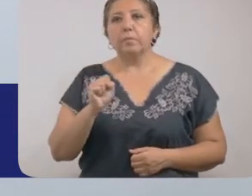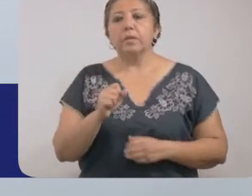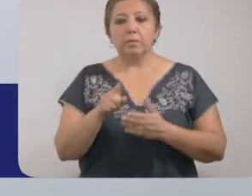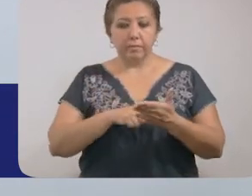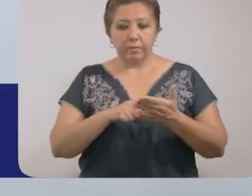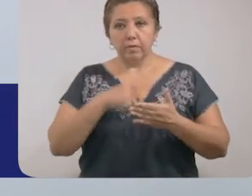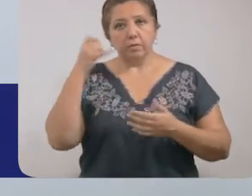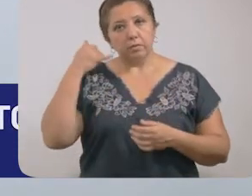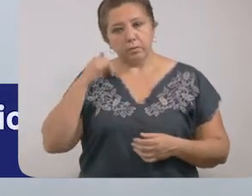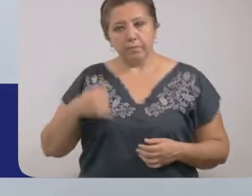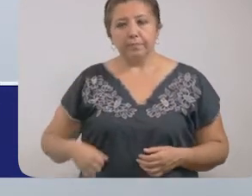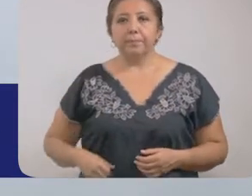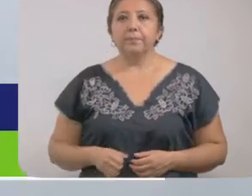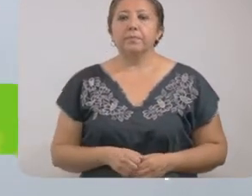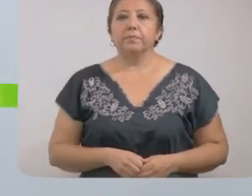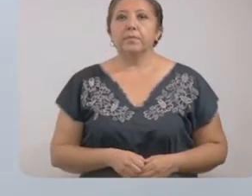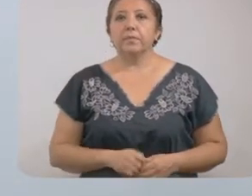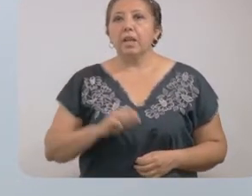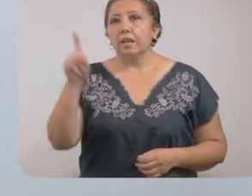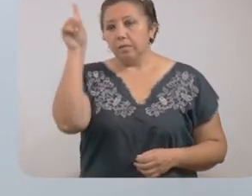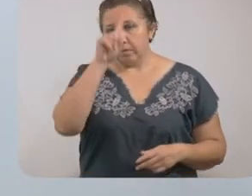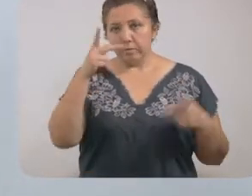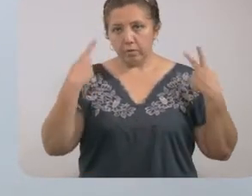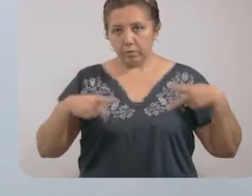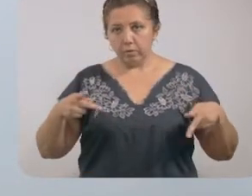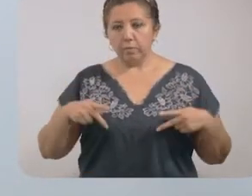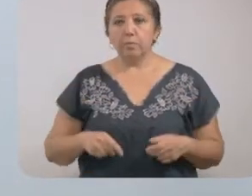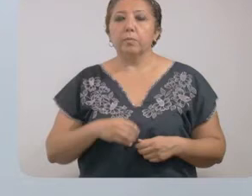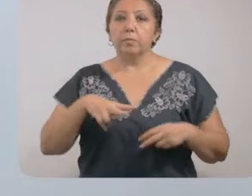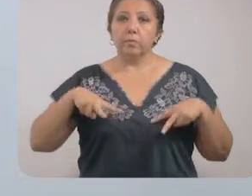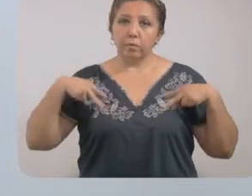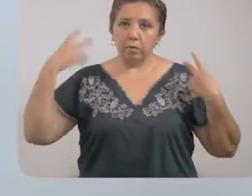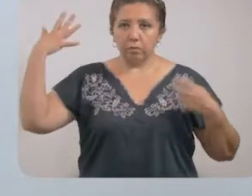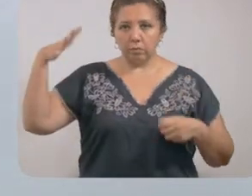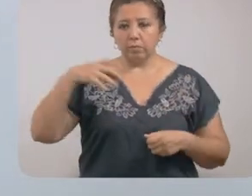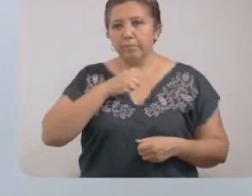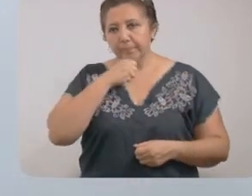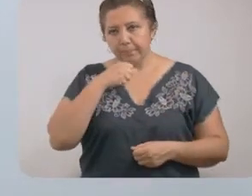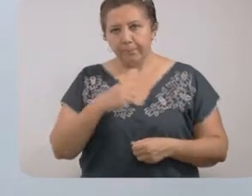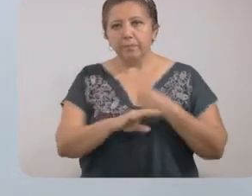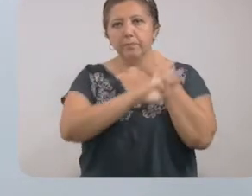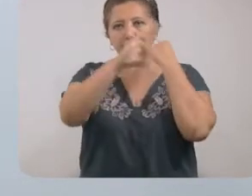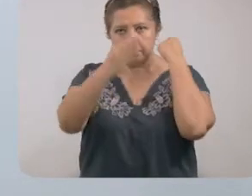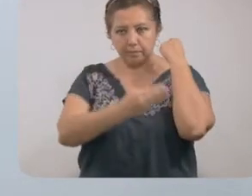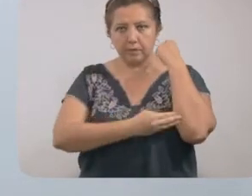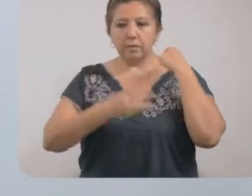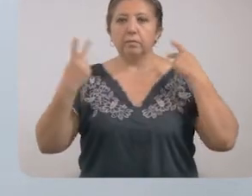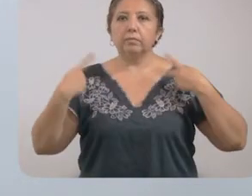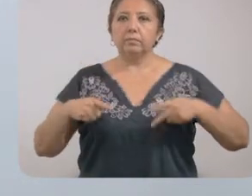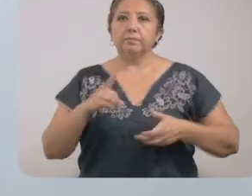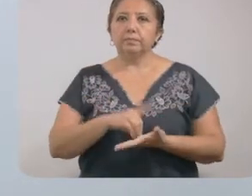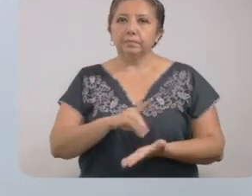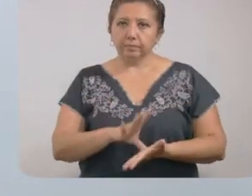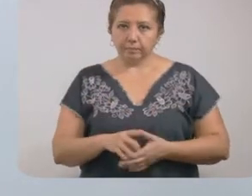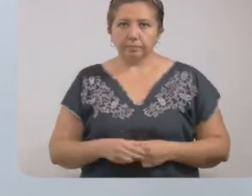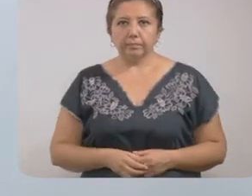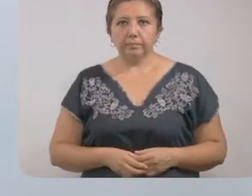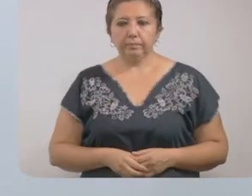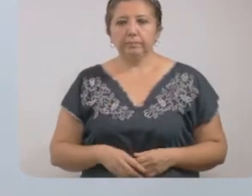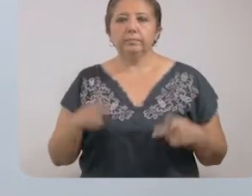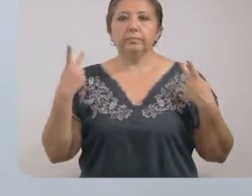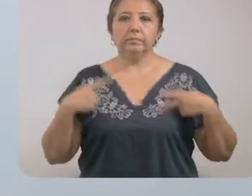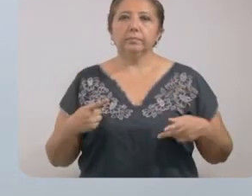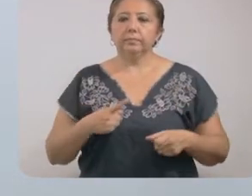los sistemas Android y Apple. Recomendamos a la población vulnerable como adultos mayores, mujeres embarazadas, personas con